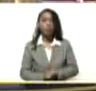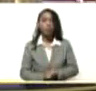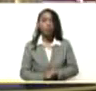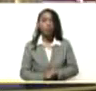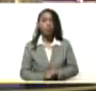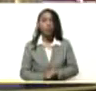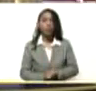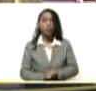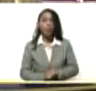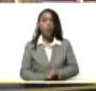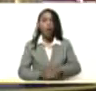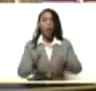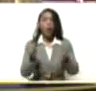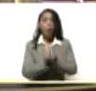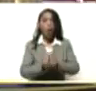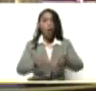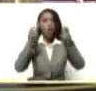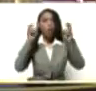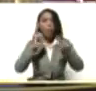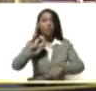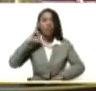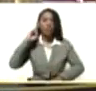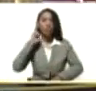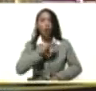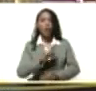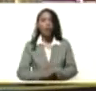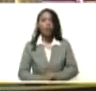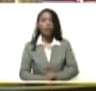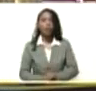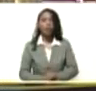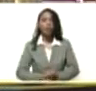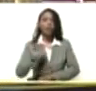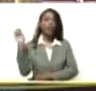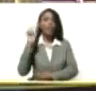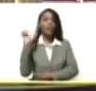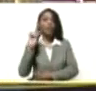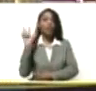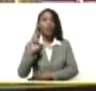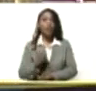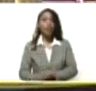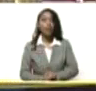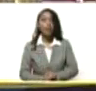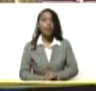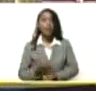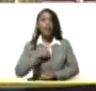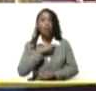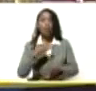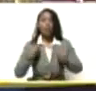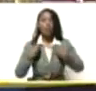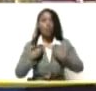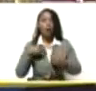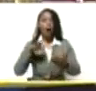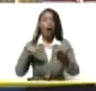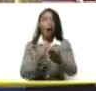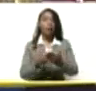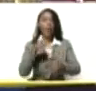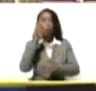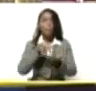con las condiciones históricas de la Venezuela que vivimos hasta el 2014.